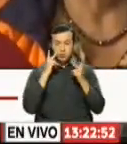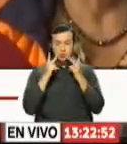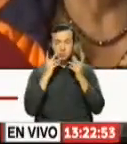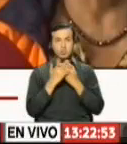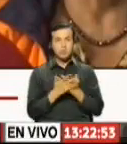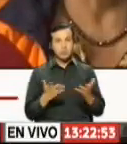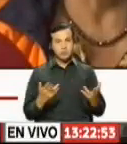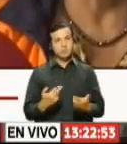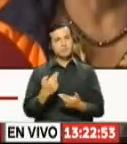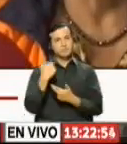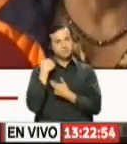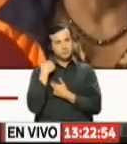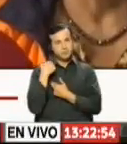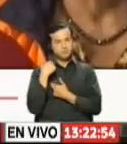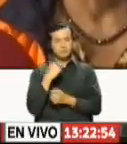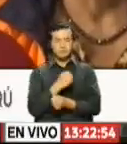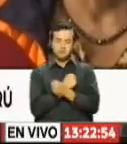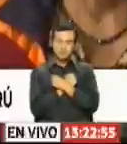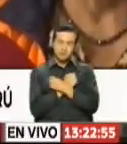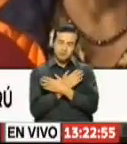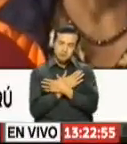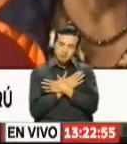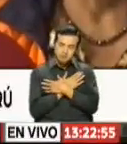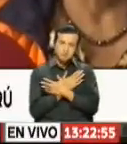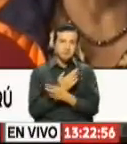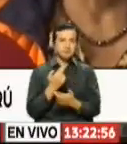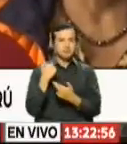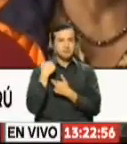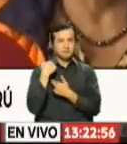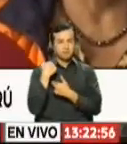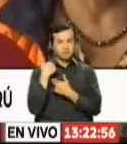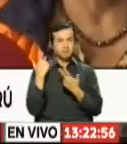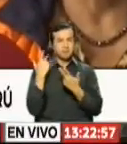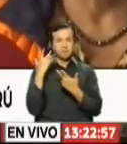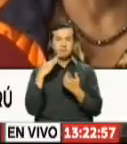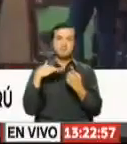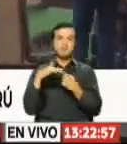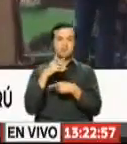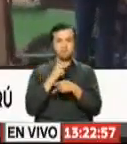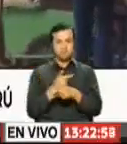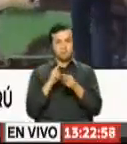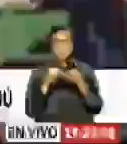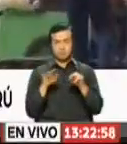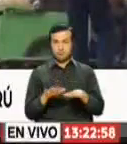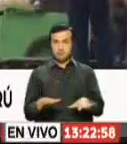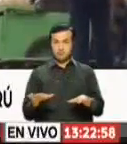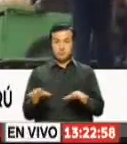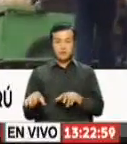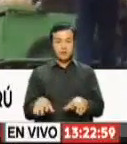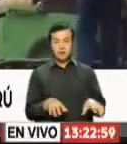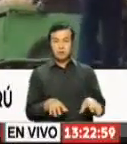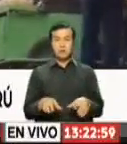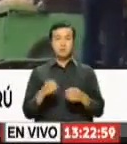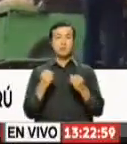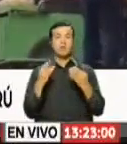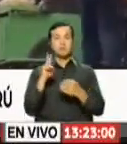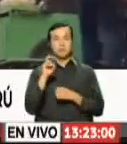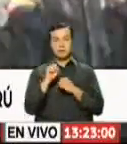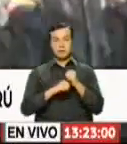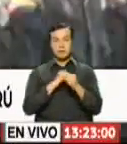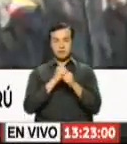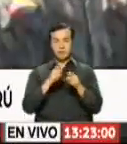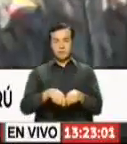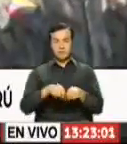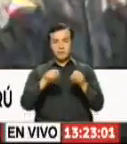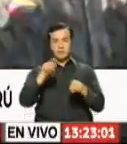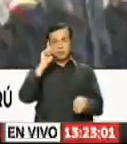refleje nuestra responsabilidad, nuestro cariño, nuestra responsabilidad con el medio ambiente. Esta actividad se realiza por los 20 años de la firma